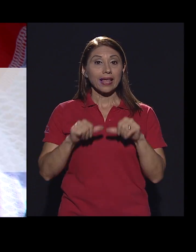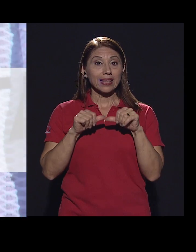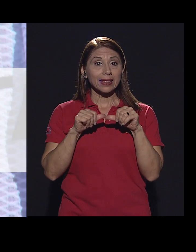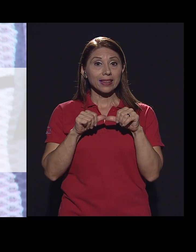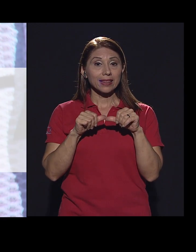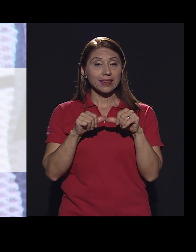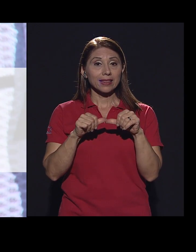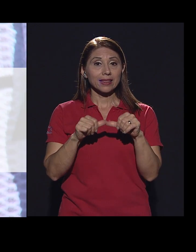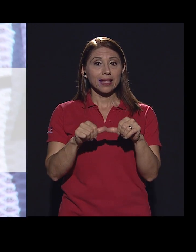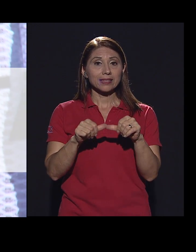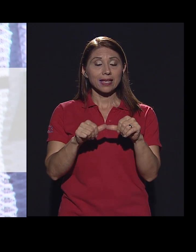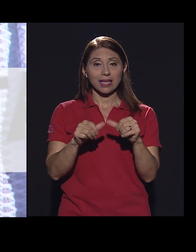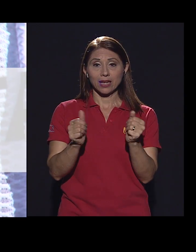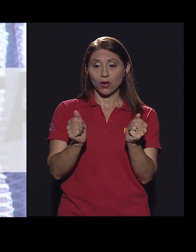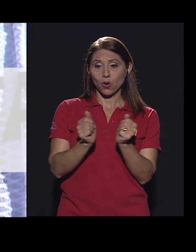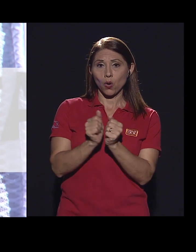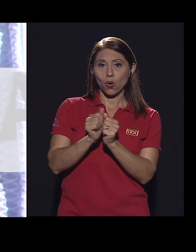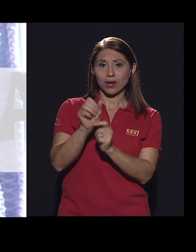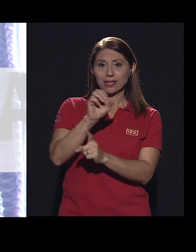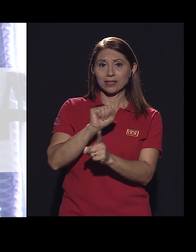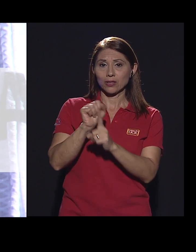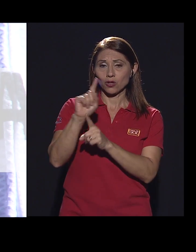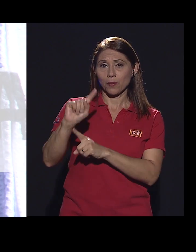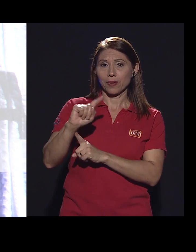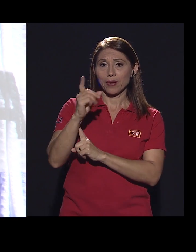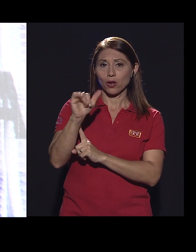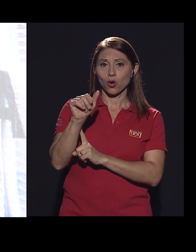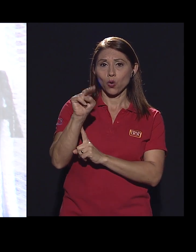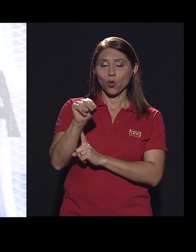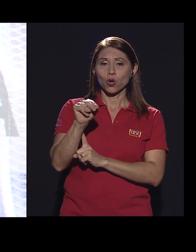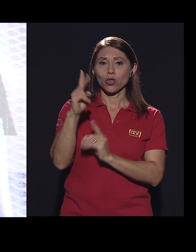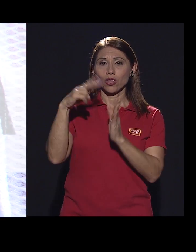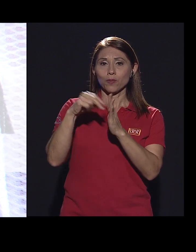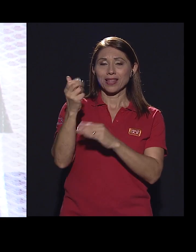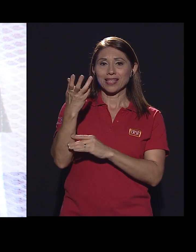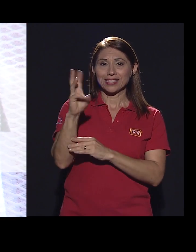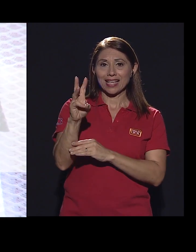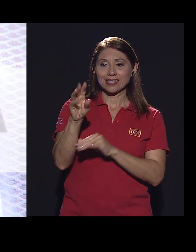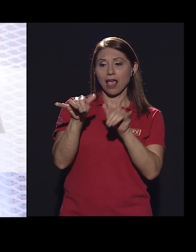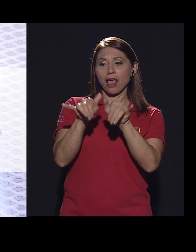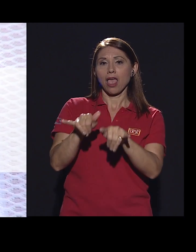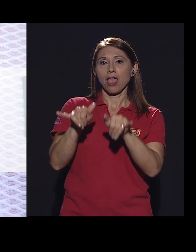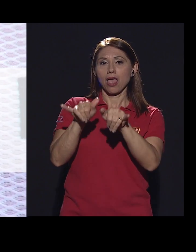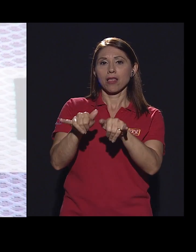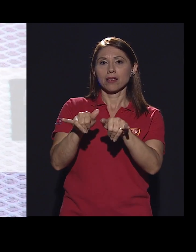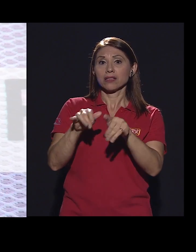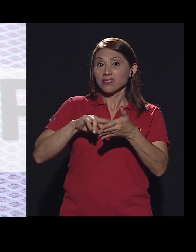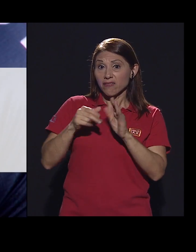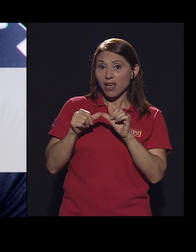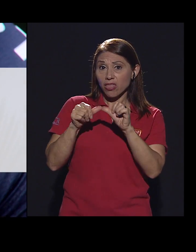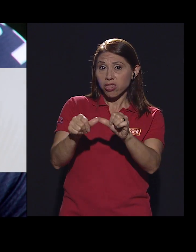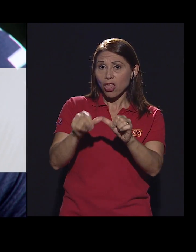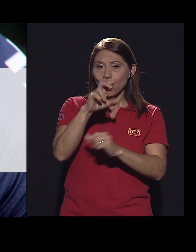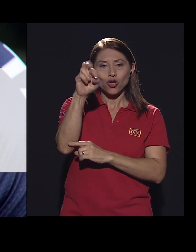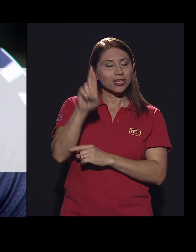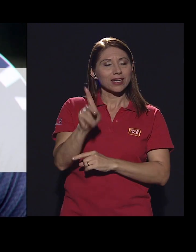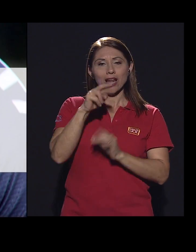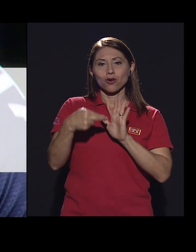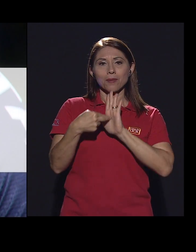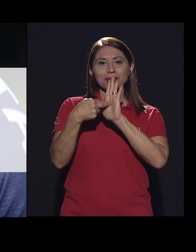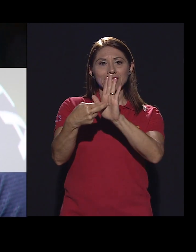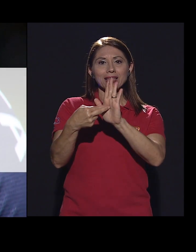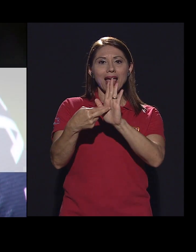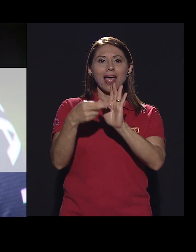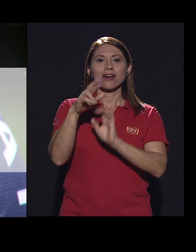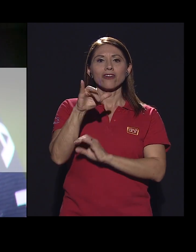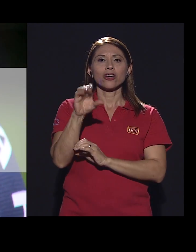De seguir con estado de suspendido el 1 de junio del 2016, Costa Rica no estará representado en los Juegos Paralímpicos Río